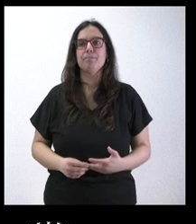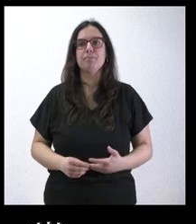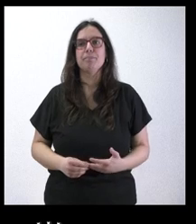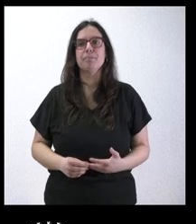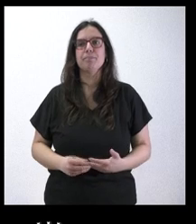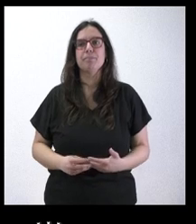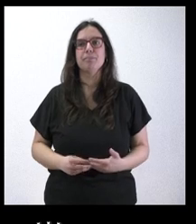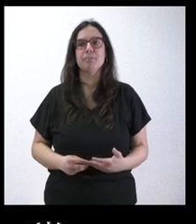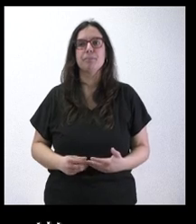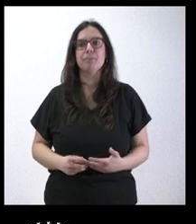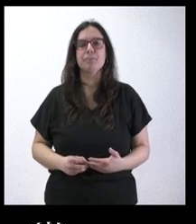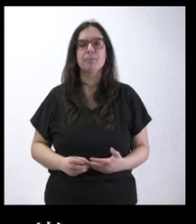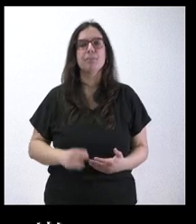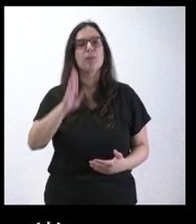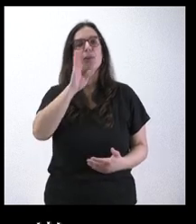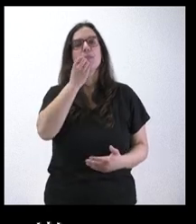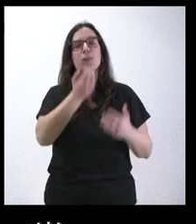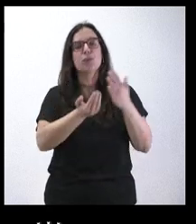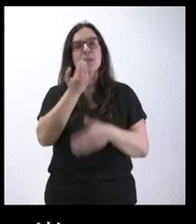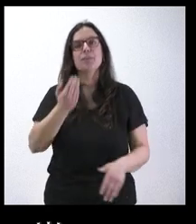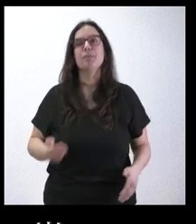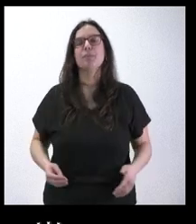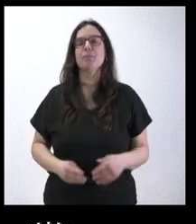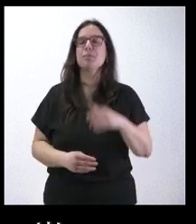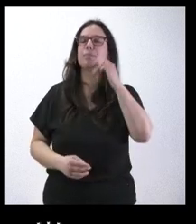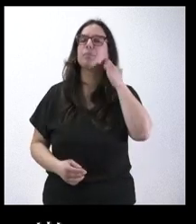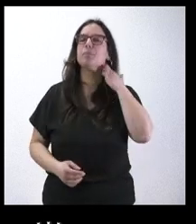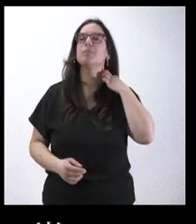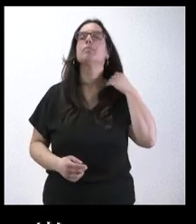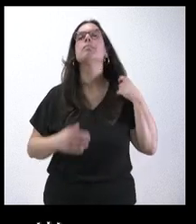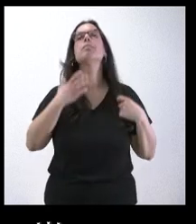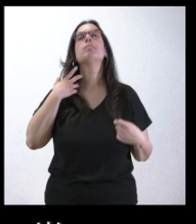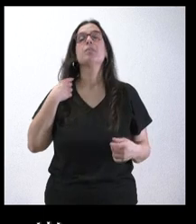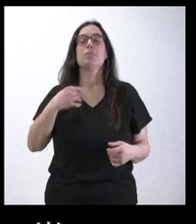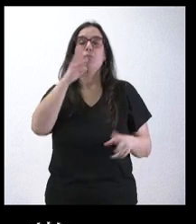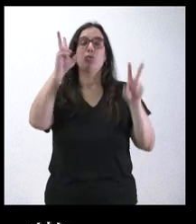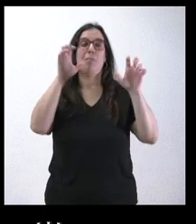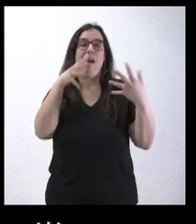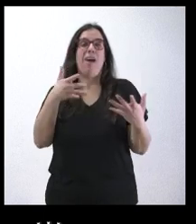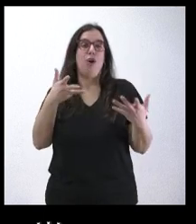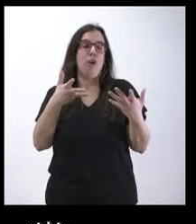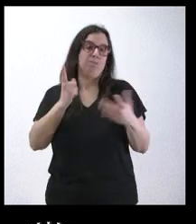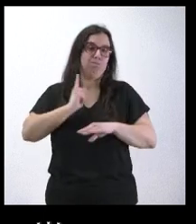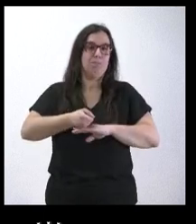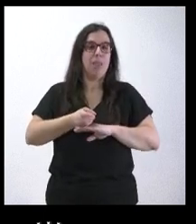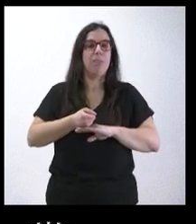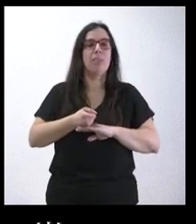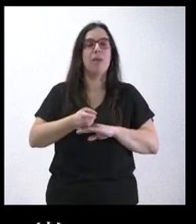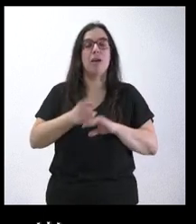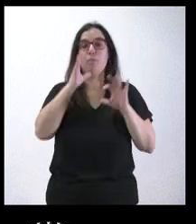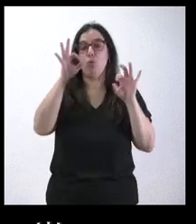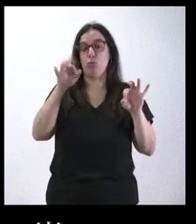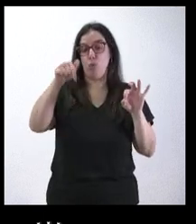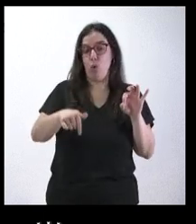días Hola Buenos días bueno por razón de actualidad y porque acaba de producirse